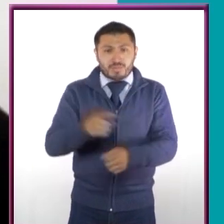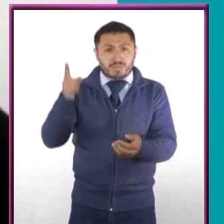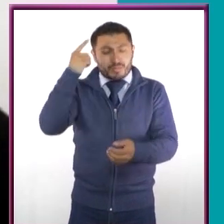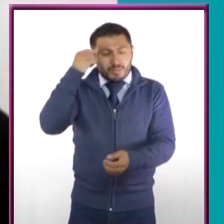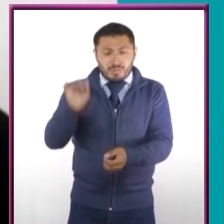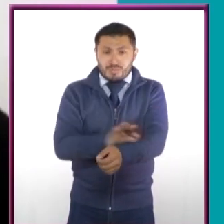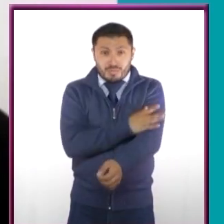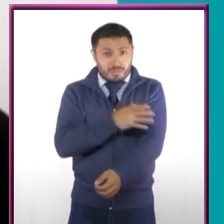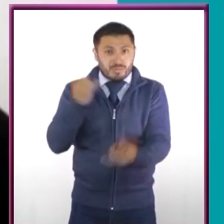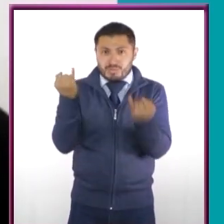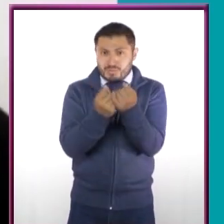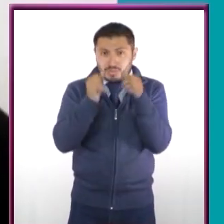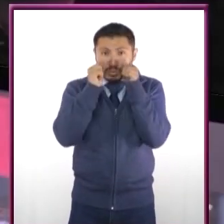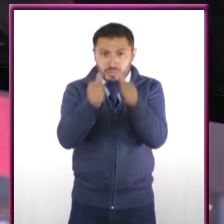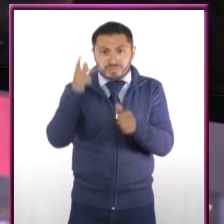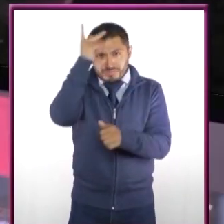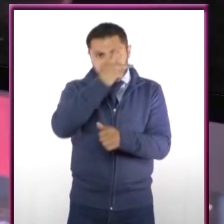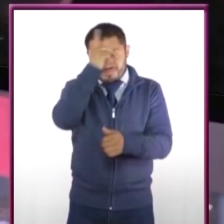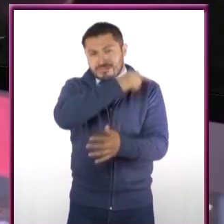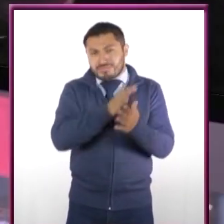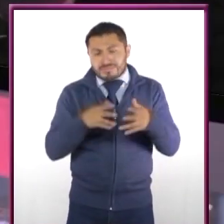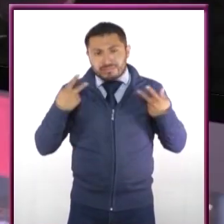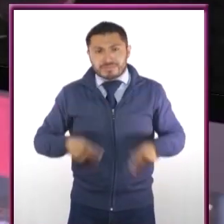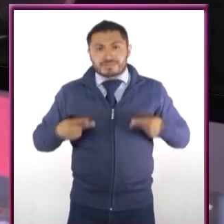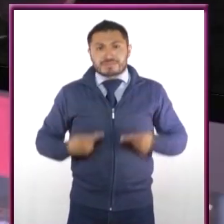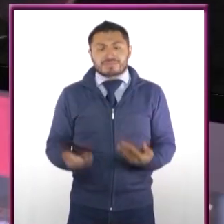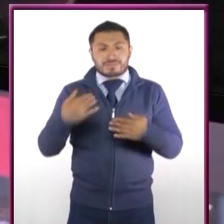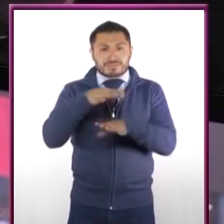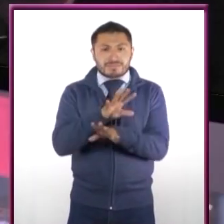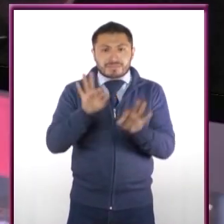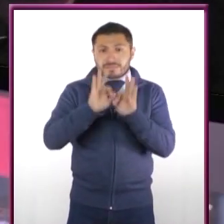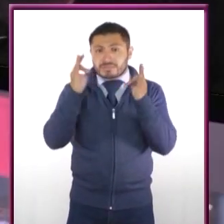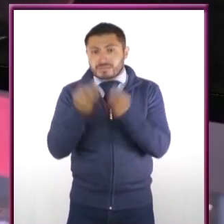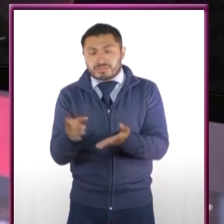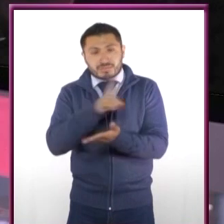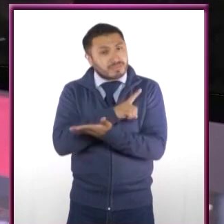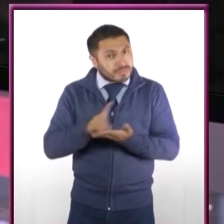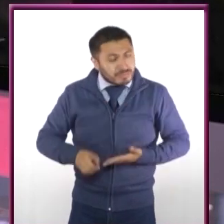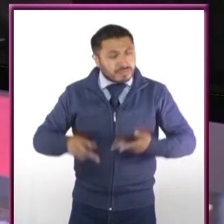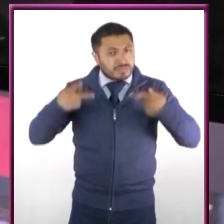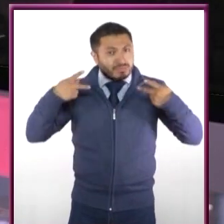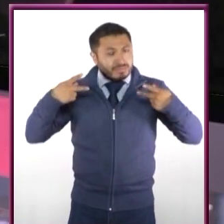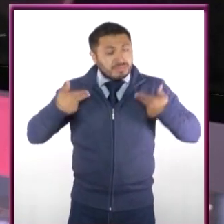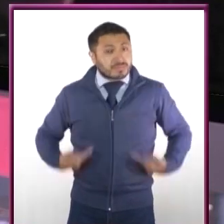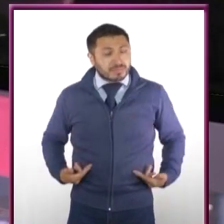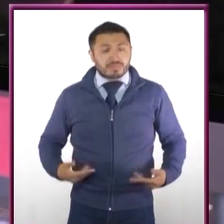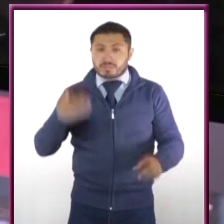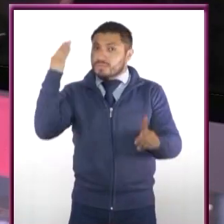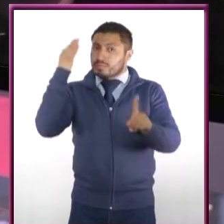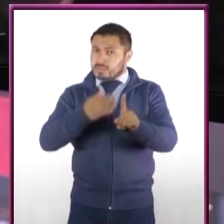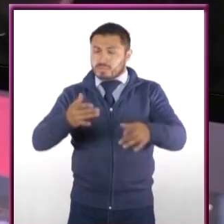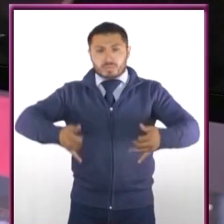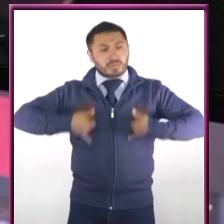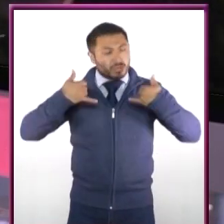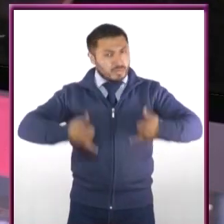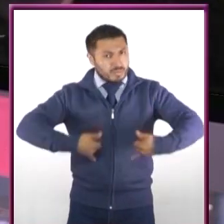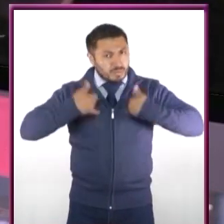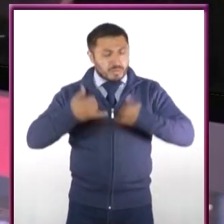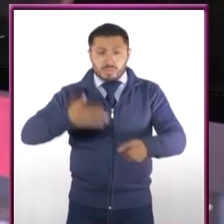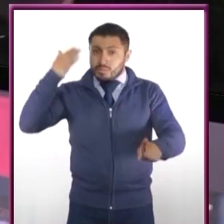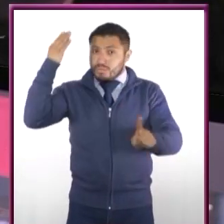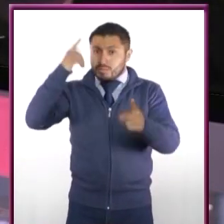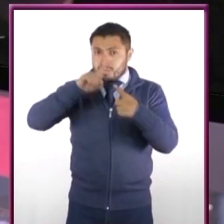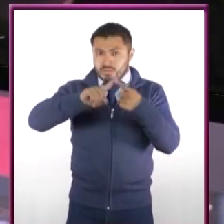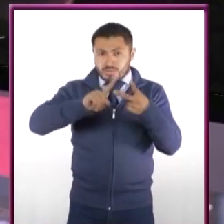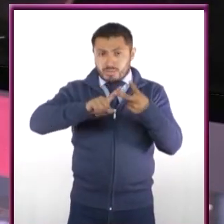atención psicológica a todas estas personas basados en un esquema de derechos humanos, con enfoque de juventudes y